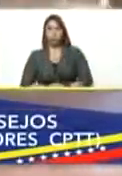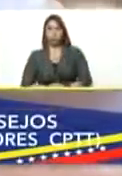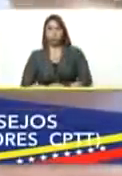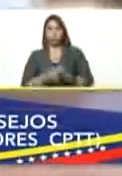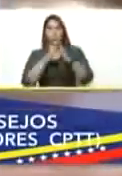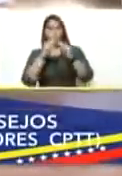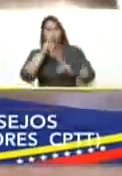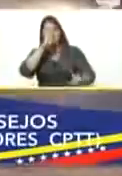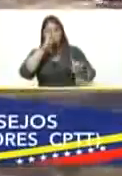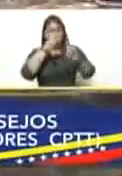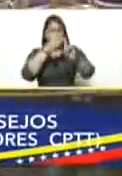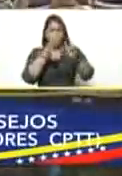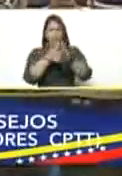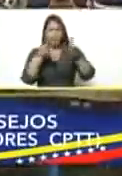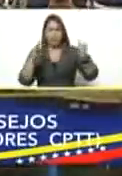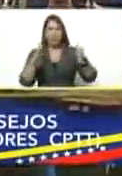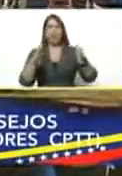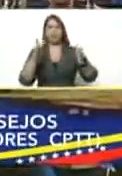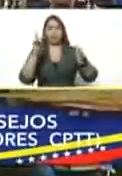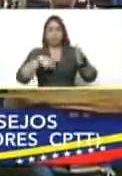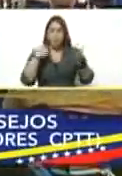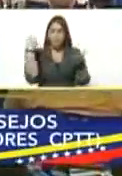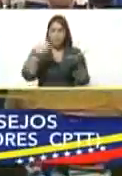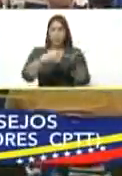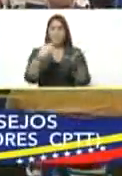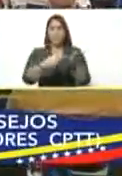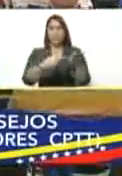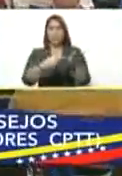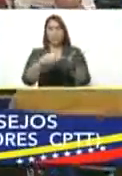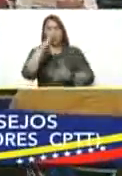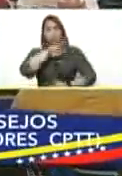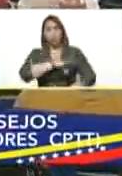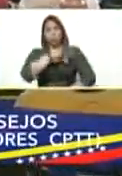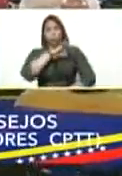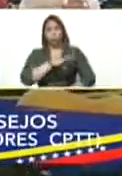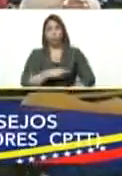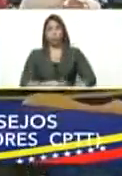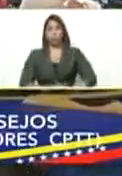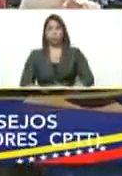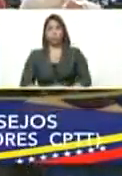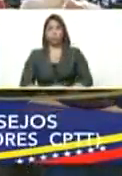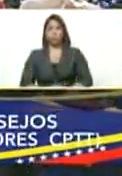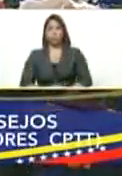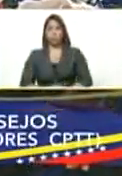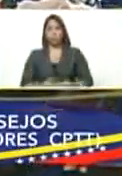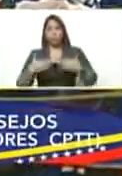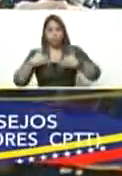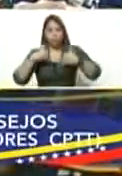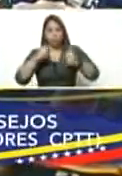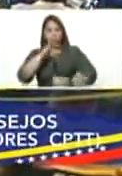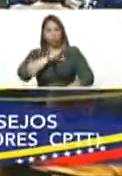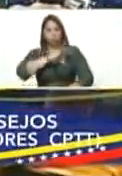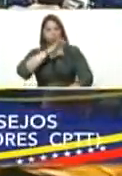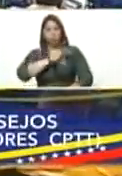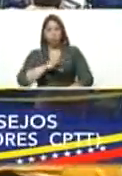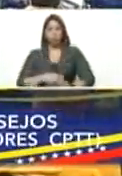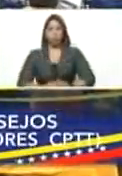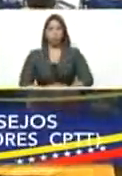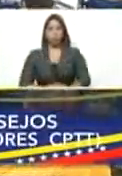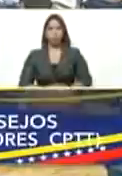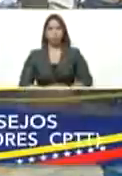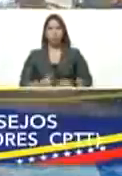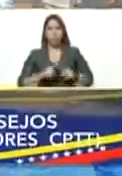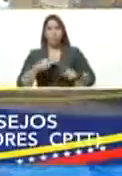Todo va para un gran pote de inversión social, de seguridad social, para